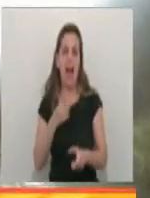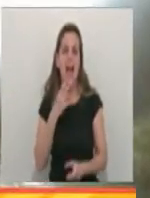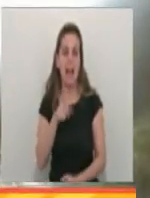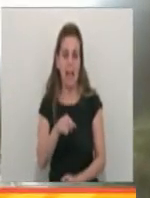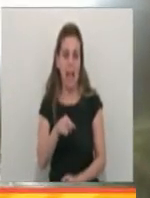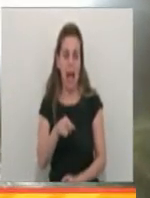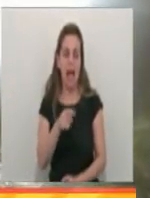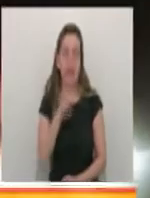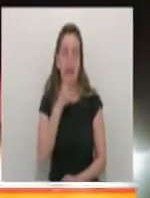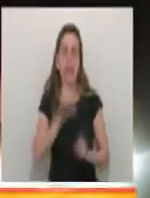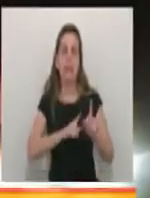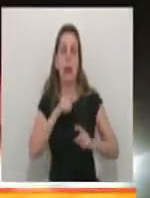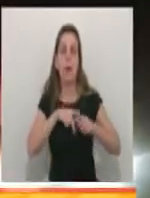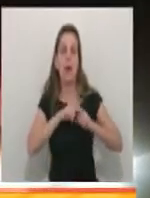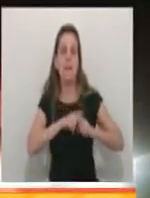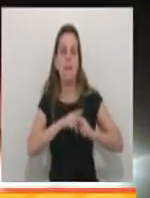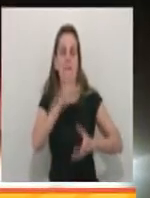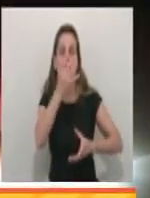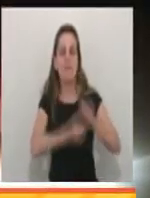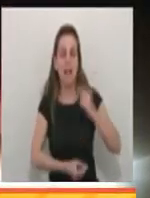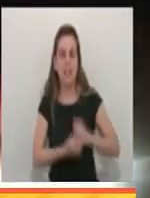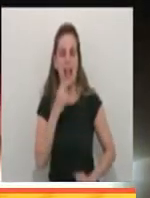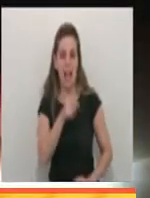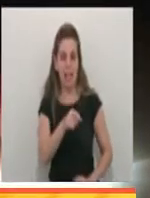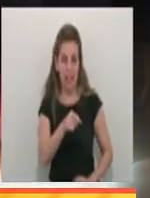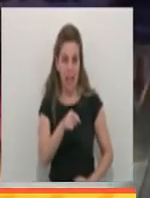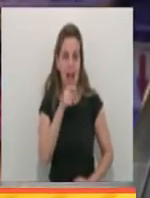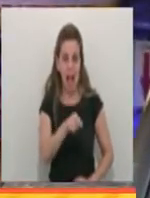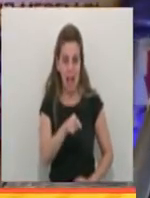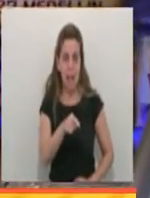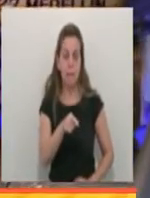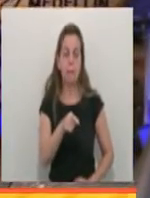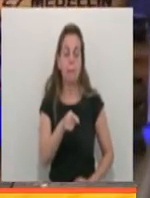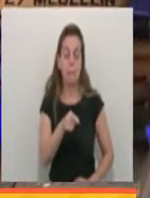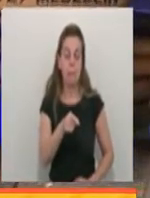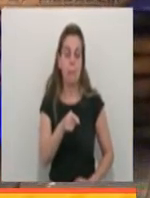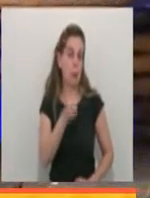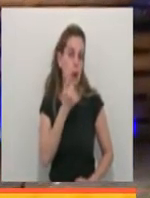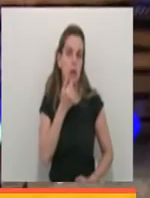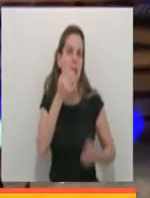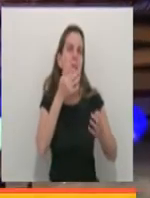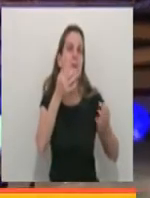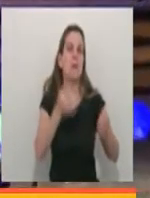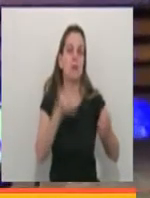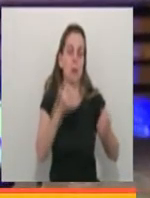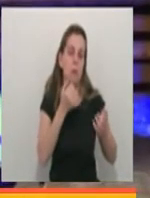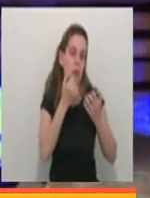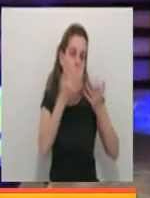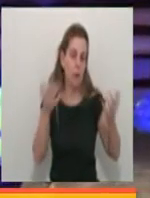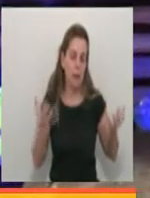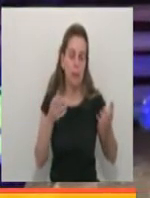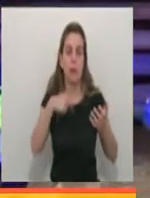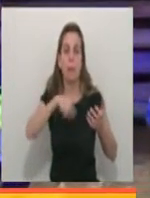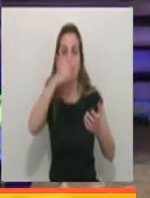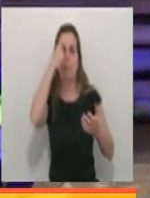haber, hablando de una hipótesis, porque tenemos que esperar el resultado de las cajas negras y la investigación, de que alguno de los motores ha tenido alguna